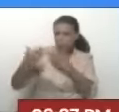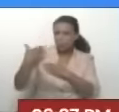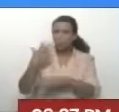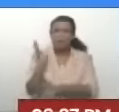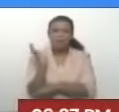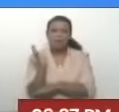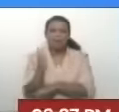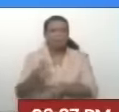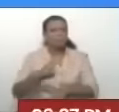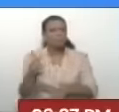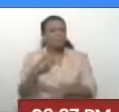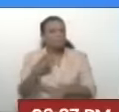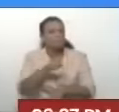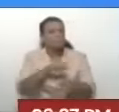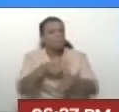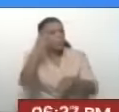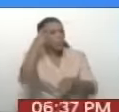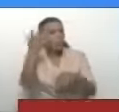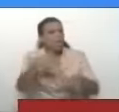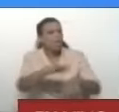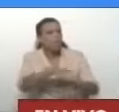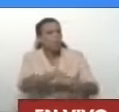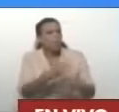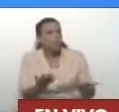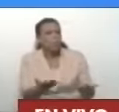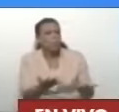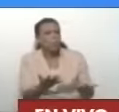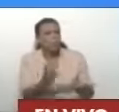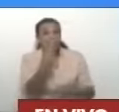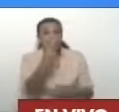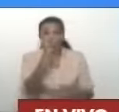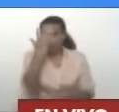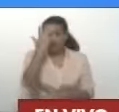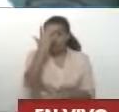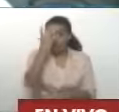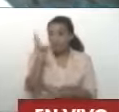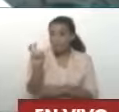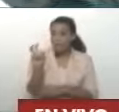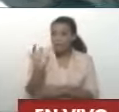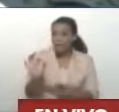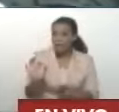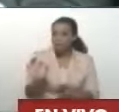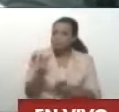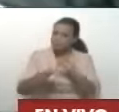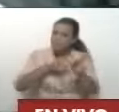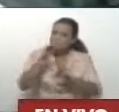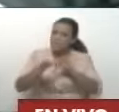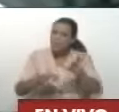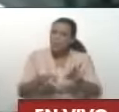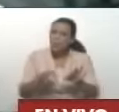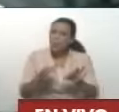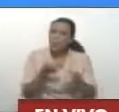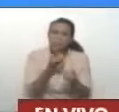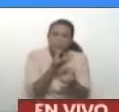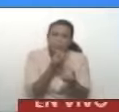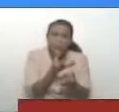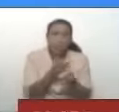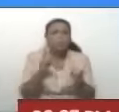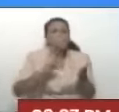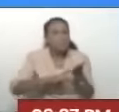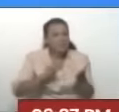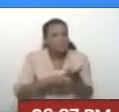¿dónde fue Cilia? En el acto del 2 de febrero, el viernes. Cilia decía algo